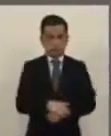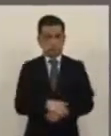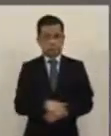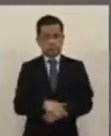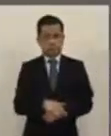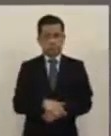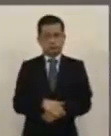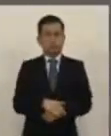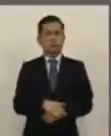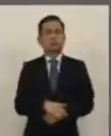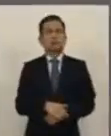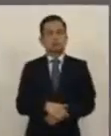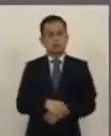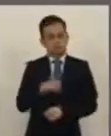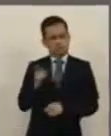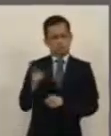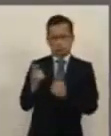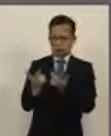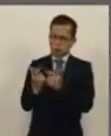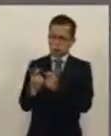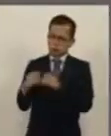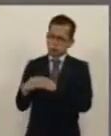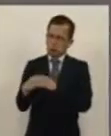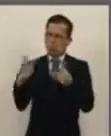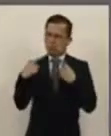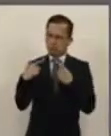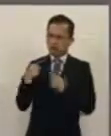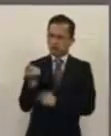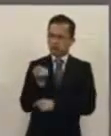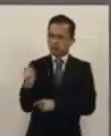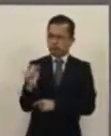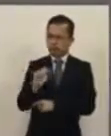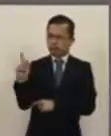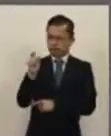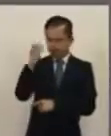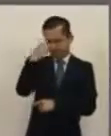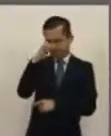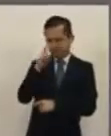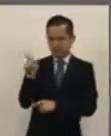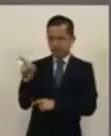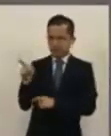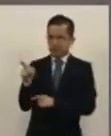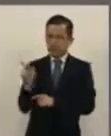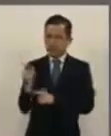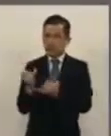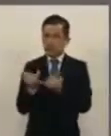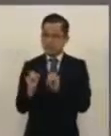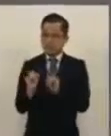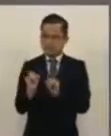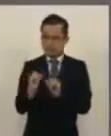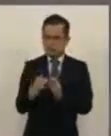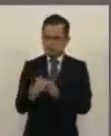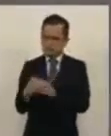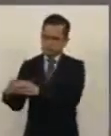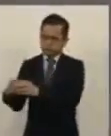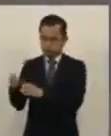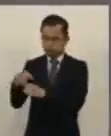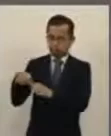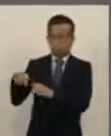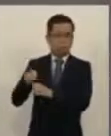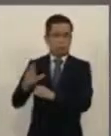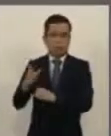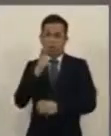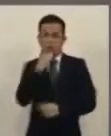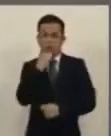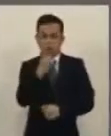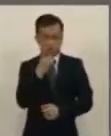Justamente, el grupo interdisciplinario de expertas y expertos independientes, ahí están y hablan